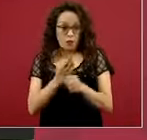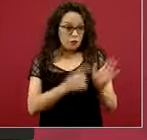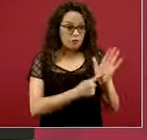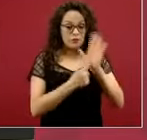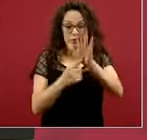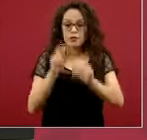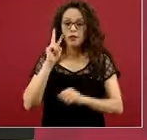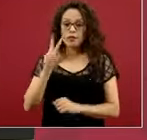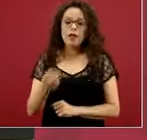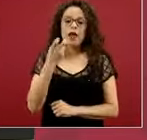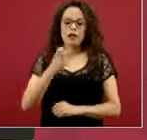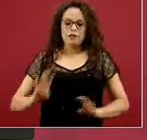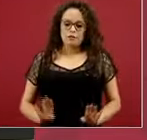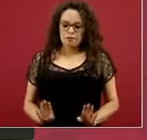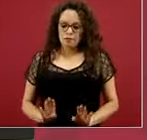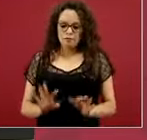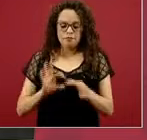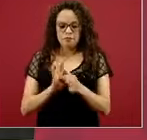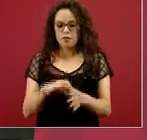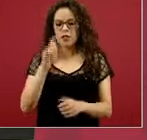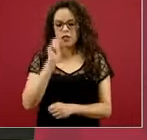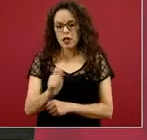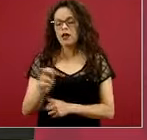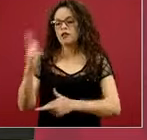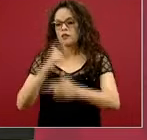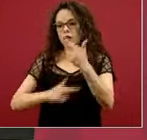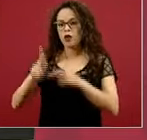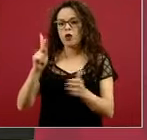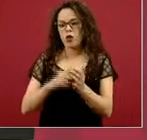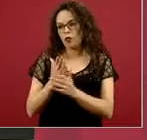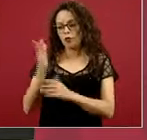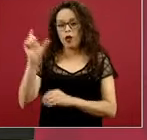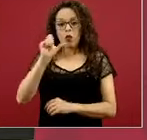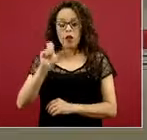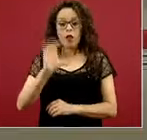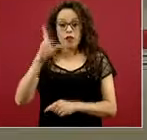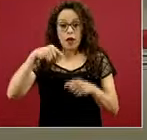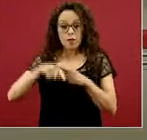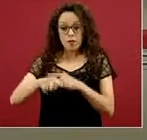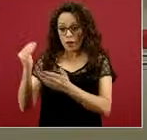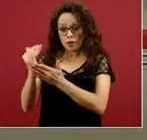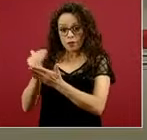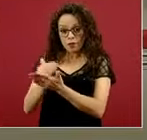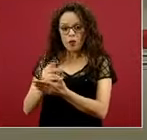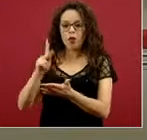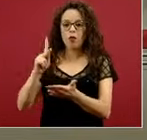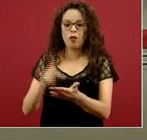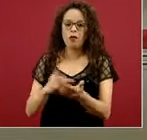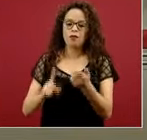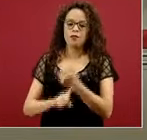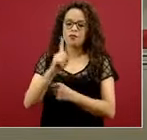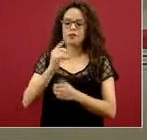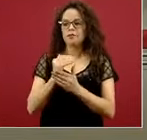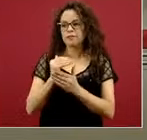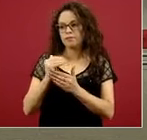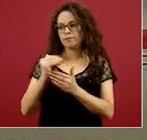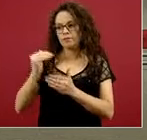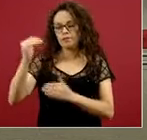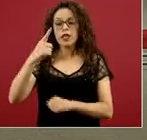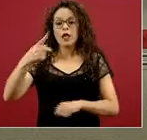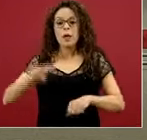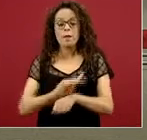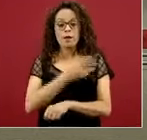característica de rebrote, están subiendo, después de haber tenido una tendencia de descenso, están subiendo. ¿Qué va a pasar? Si esto va a superar